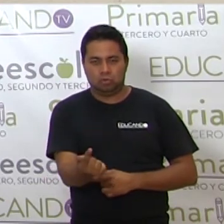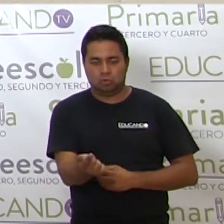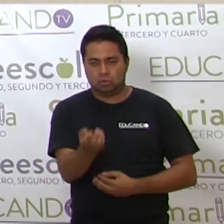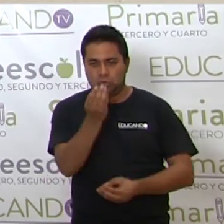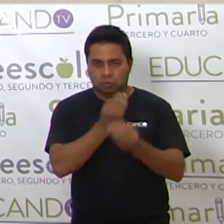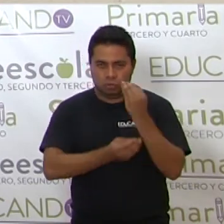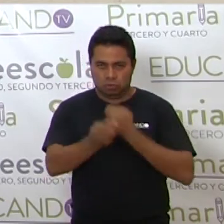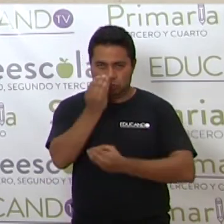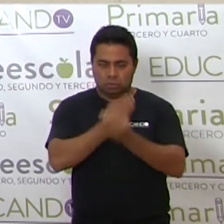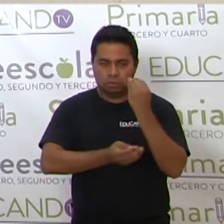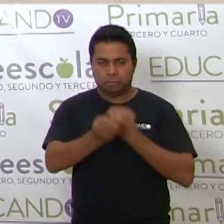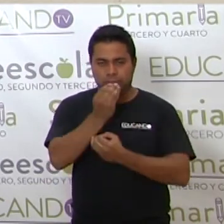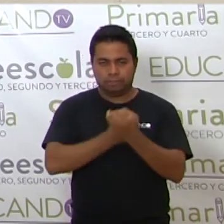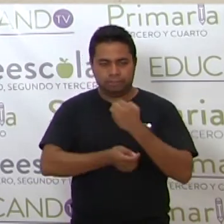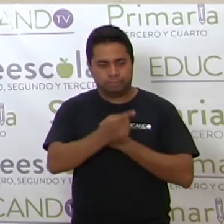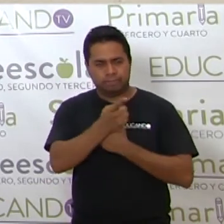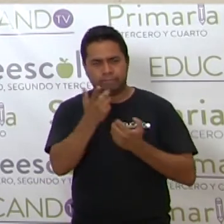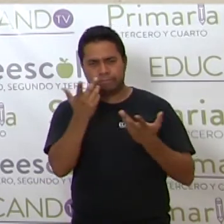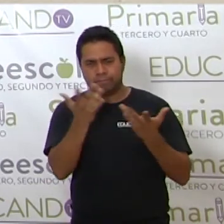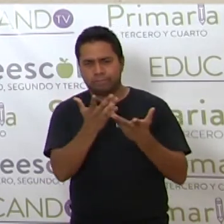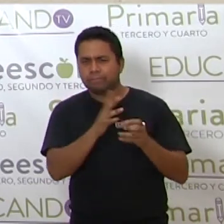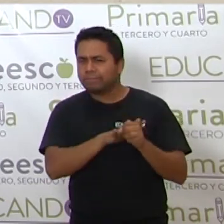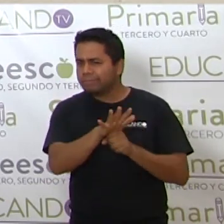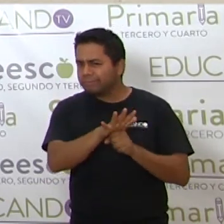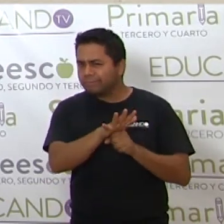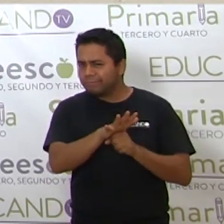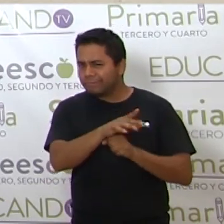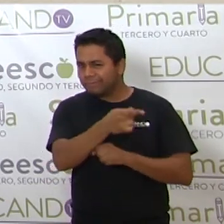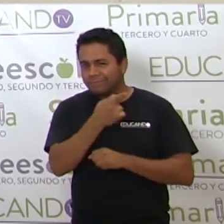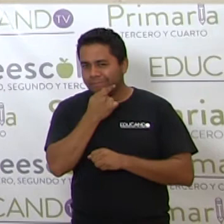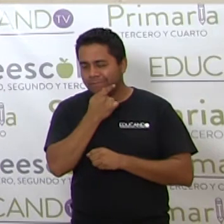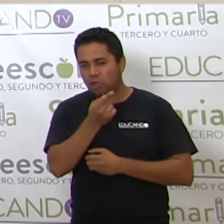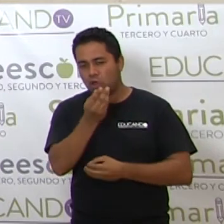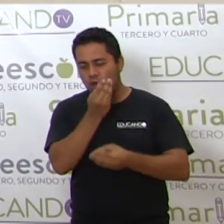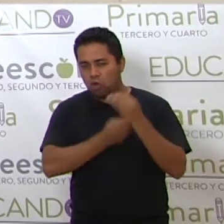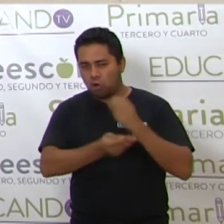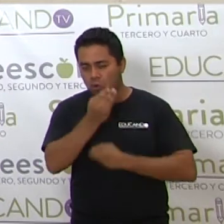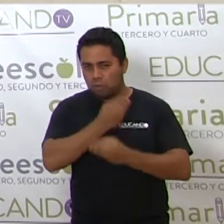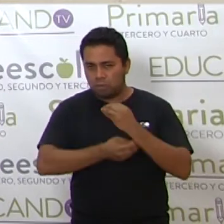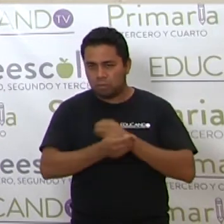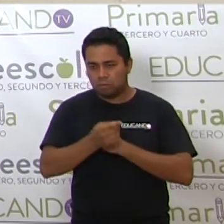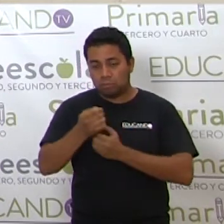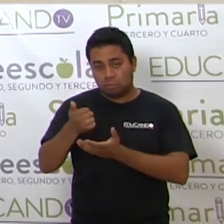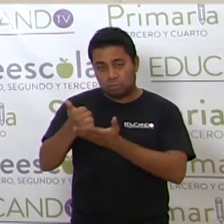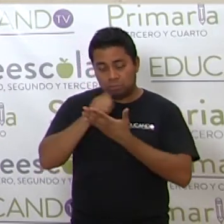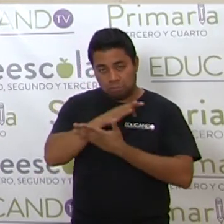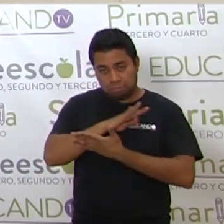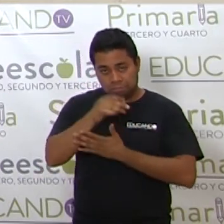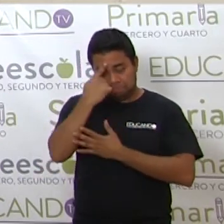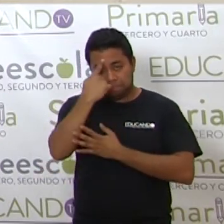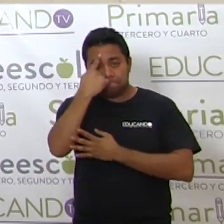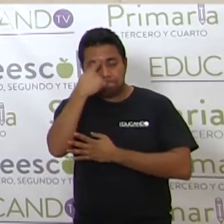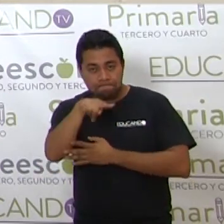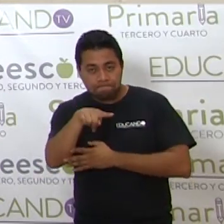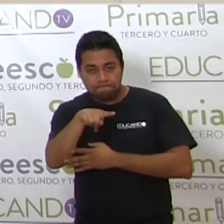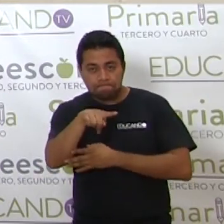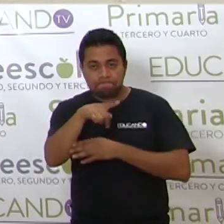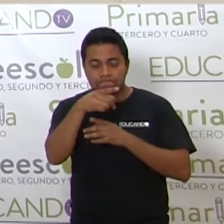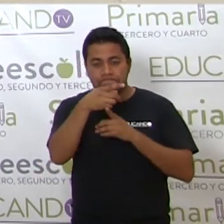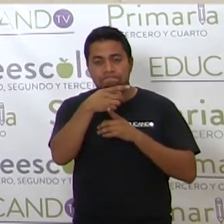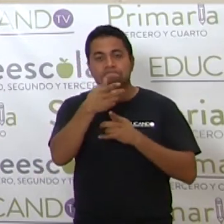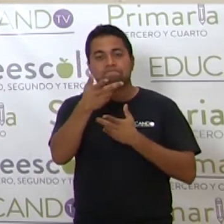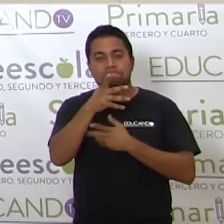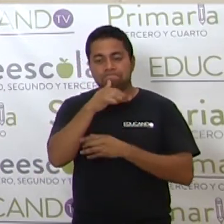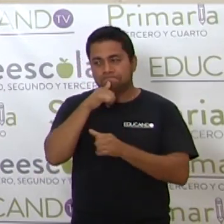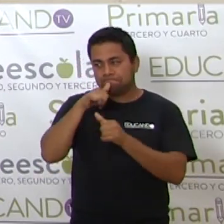comiendo que está haciendo el niño comiendo te parece si me ayudas a formar esta acción